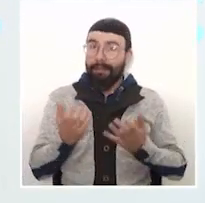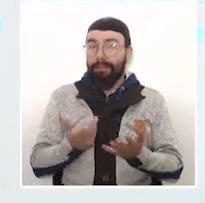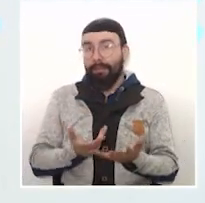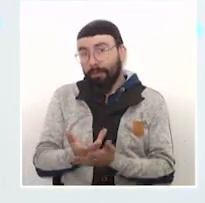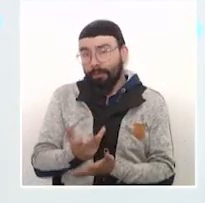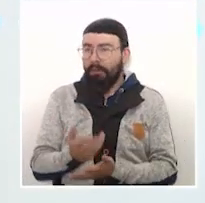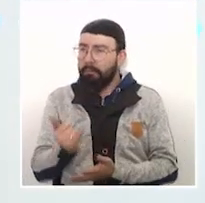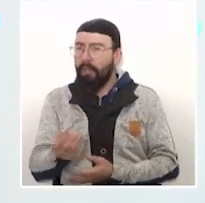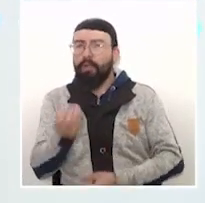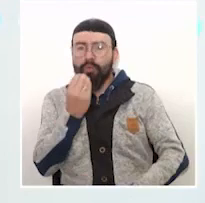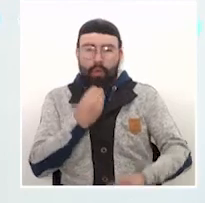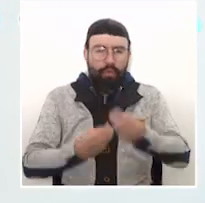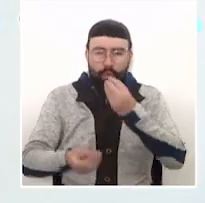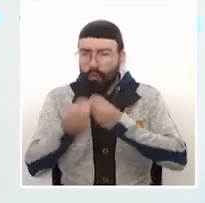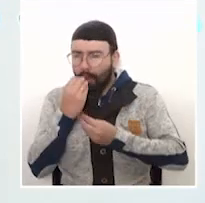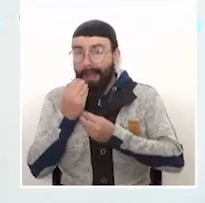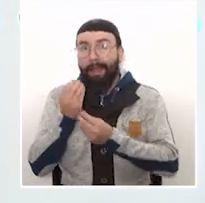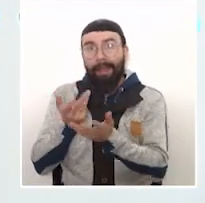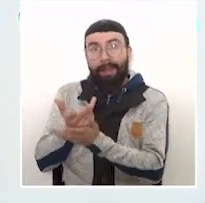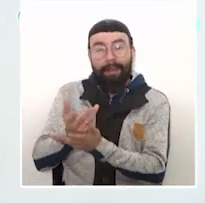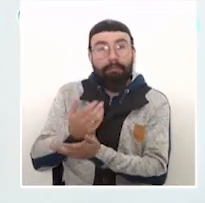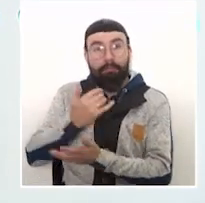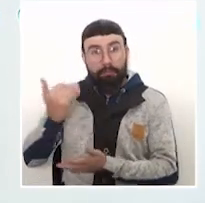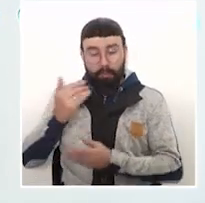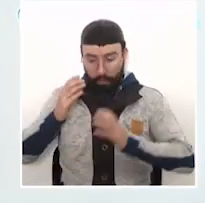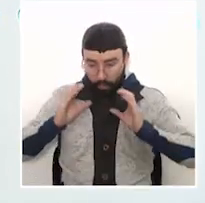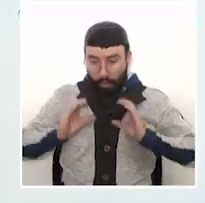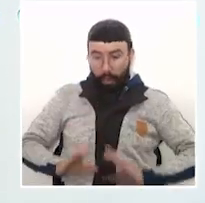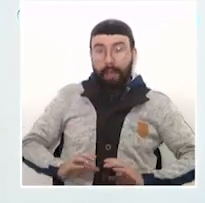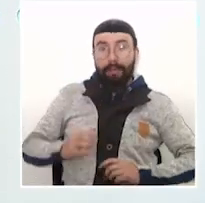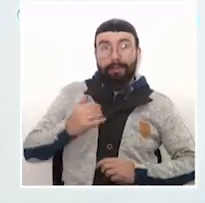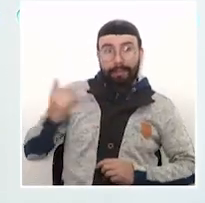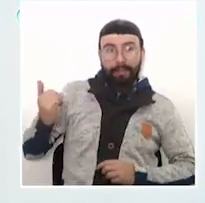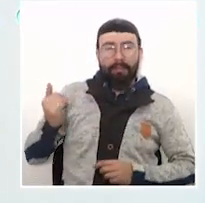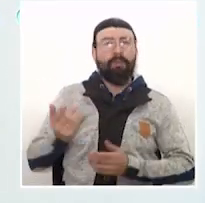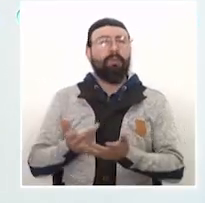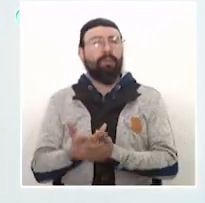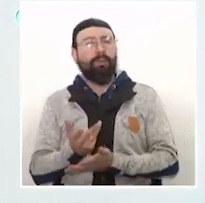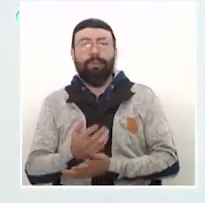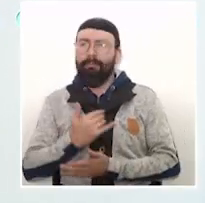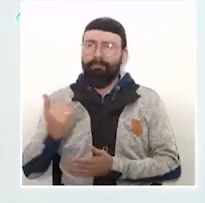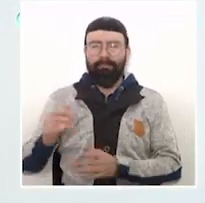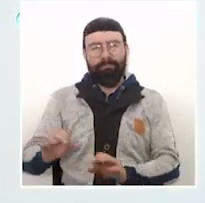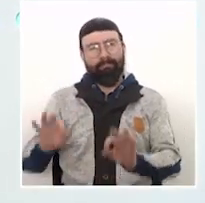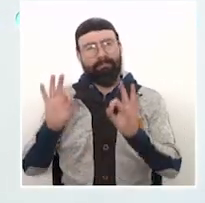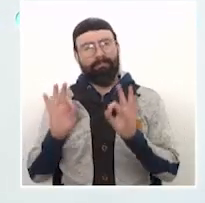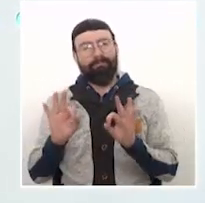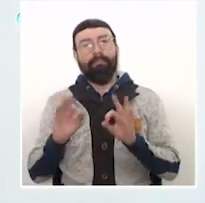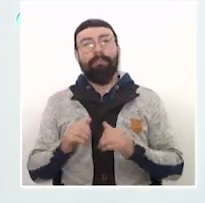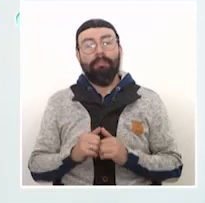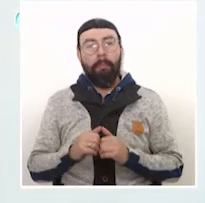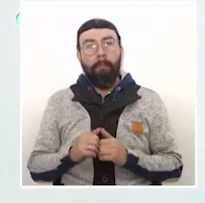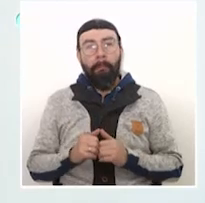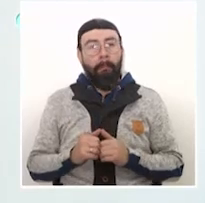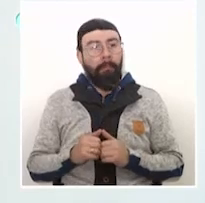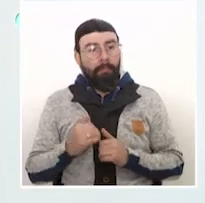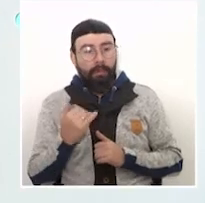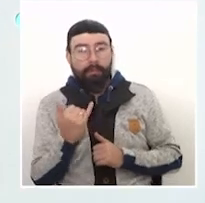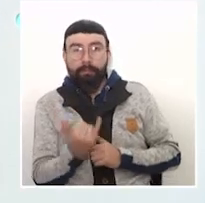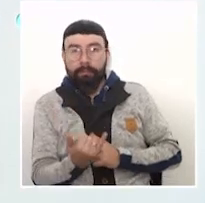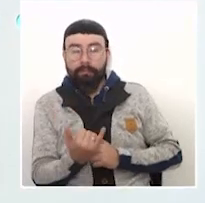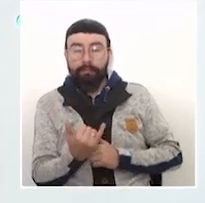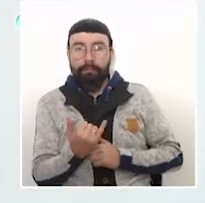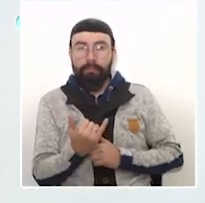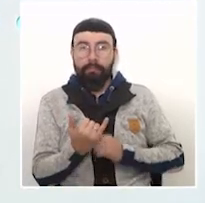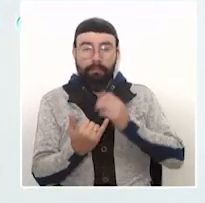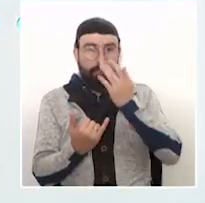unos alimentos para poder aportar desde la parte física a este aspecto, para que después de esto que ustedes